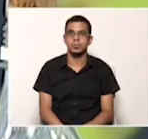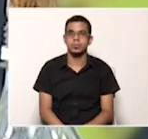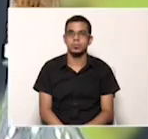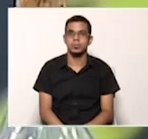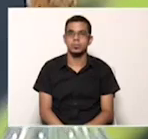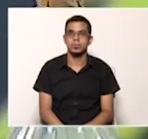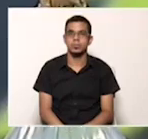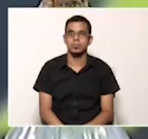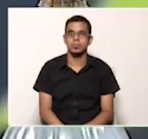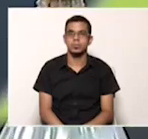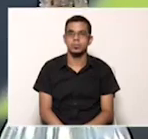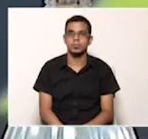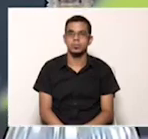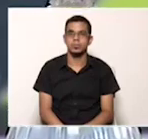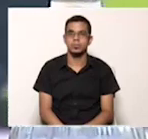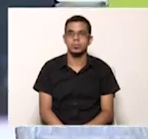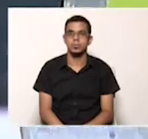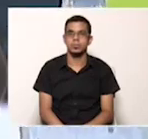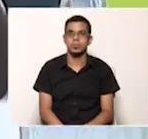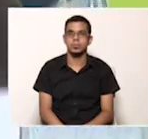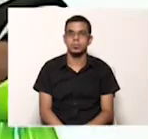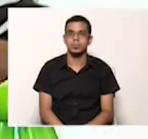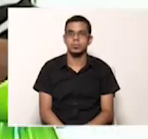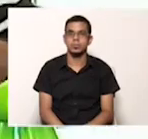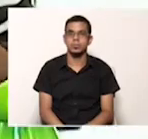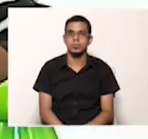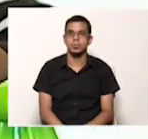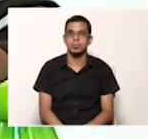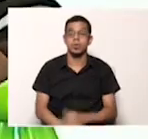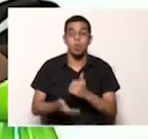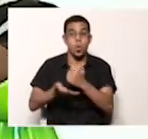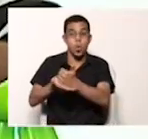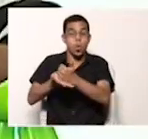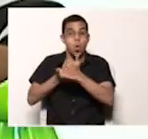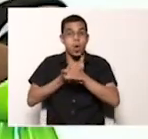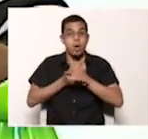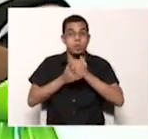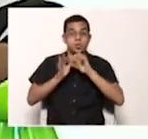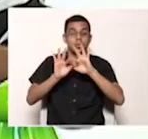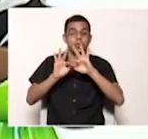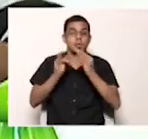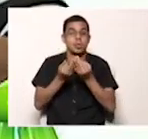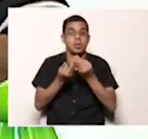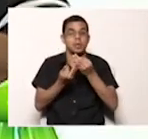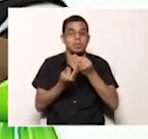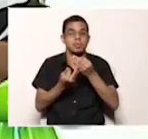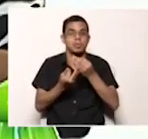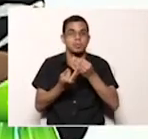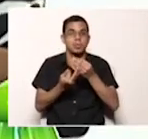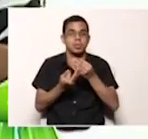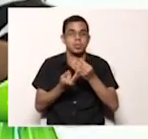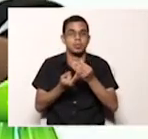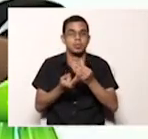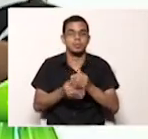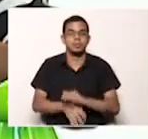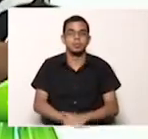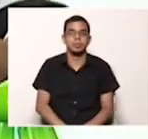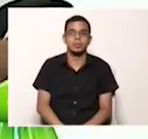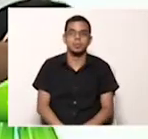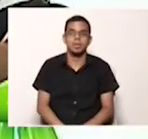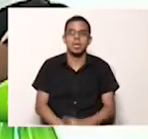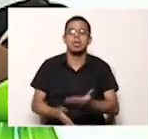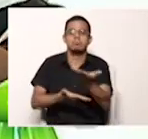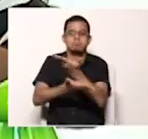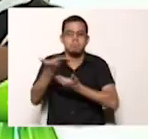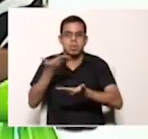Lo pueden realizar en casa, en ayudar con su papá, su mamá, su familia, hermanos y compartir la experiencia, ¿ok?